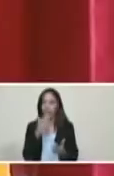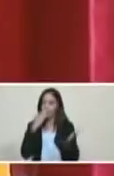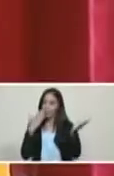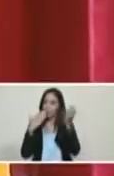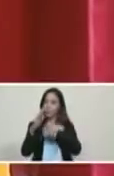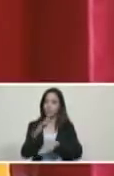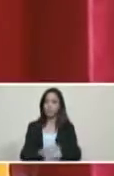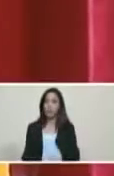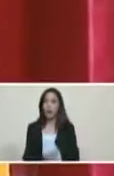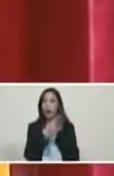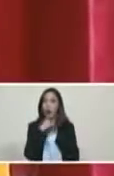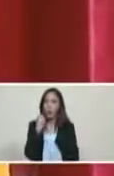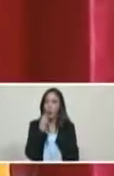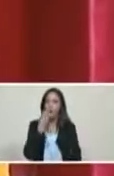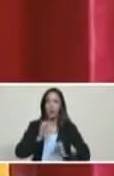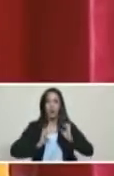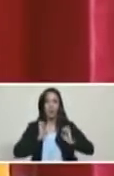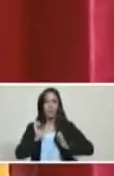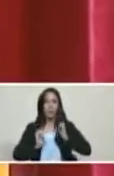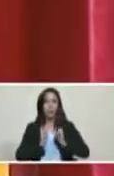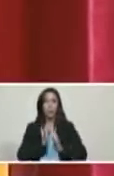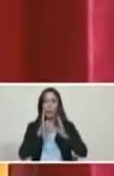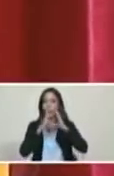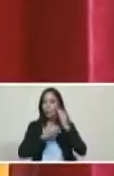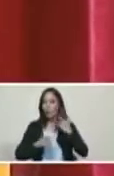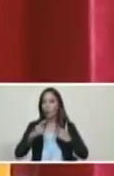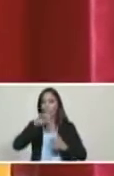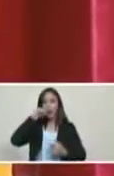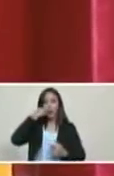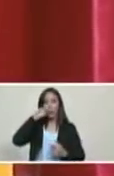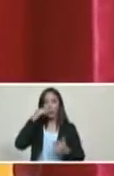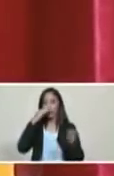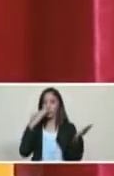rostros y emociones para la vida.